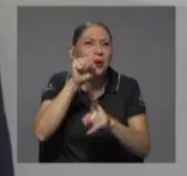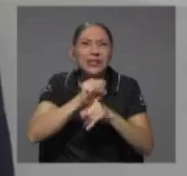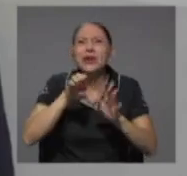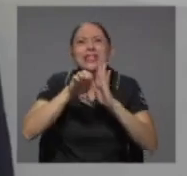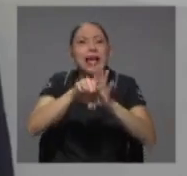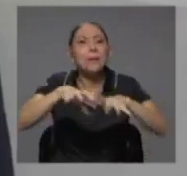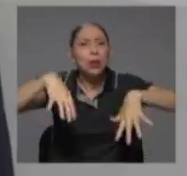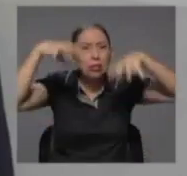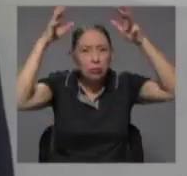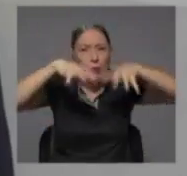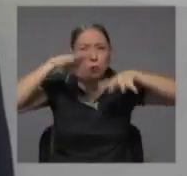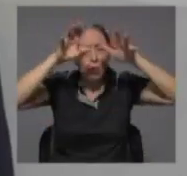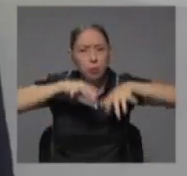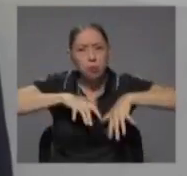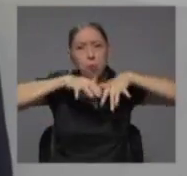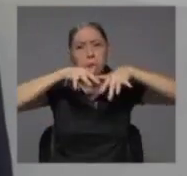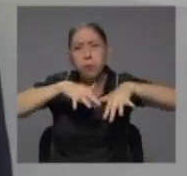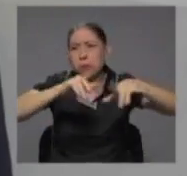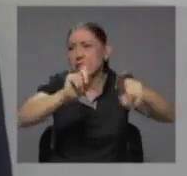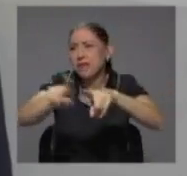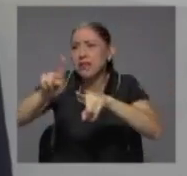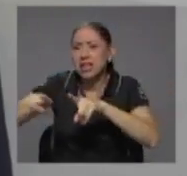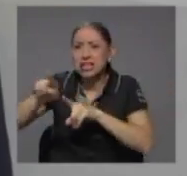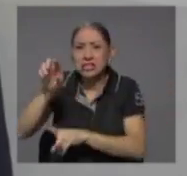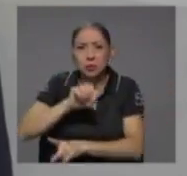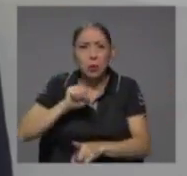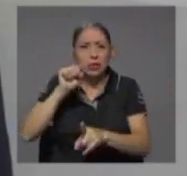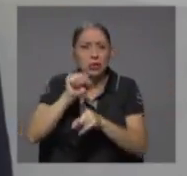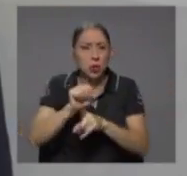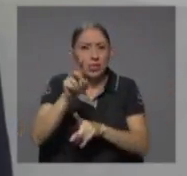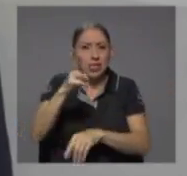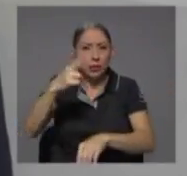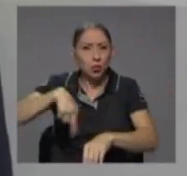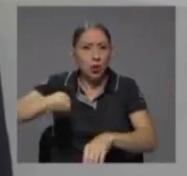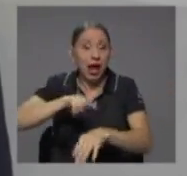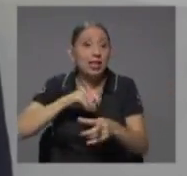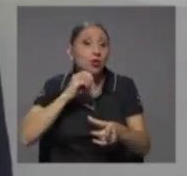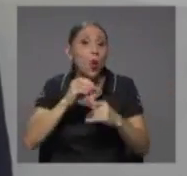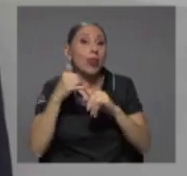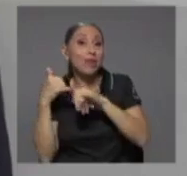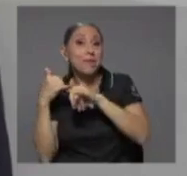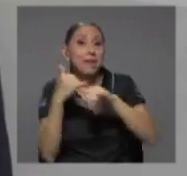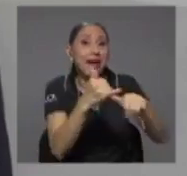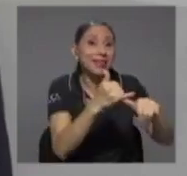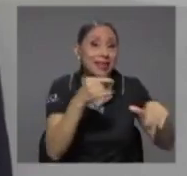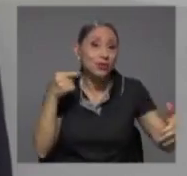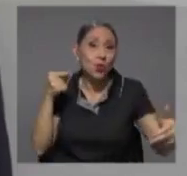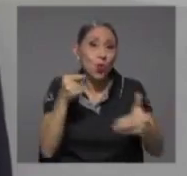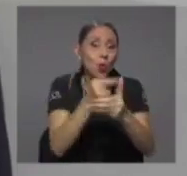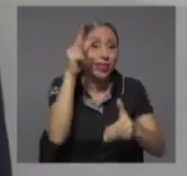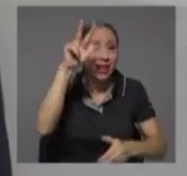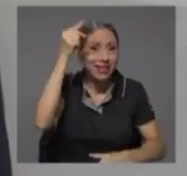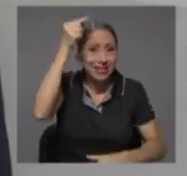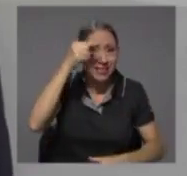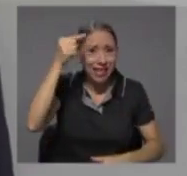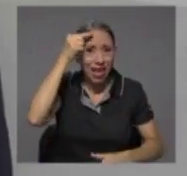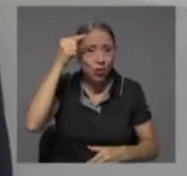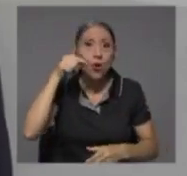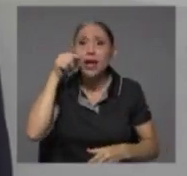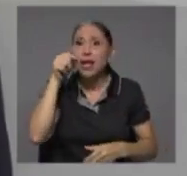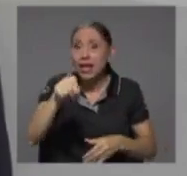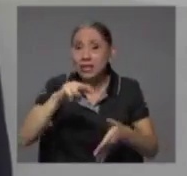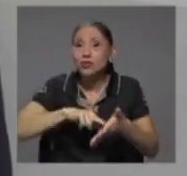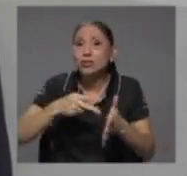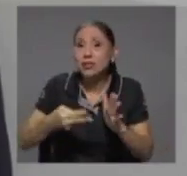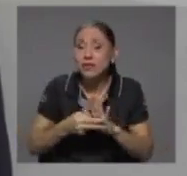Estado, le preocupa una prolongada contención del gasto en funciones sustantivas